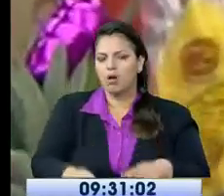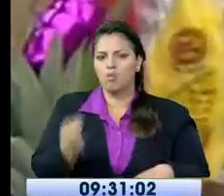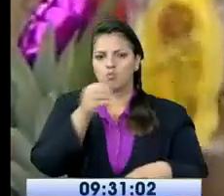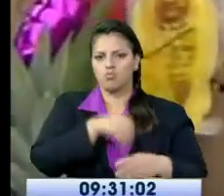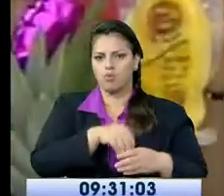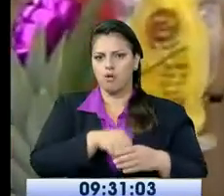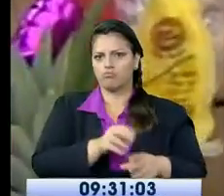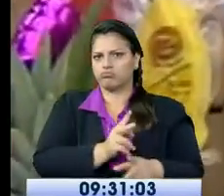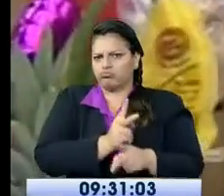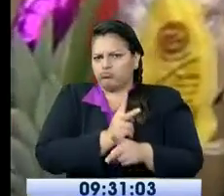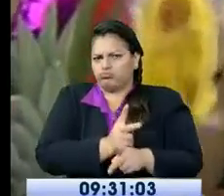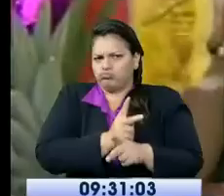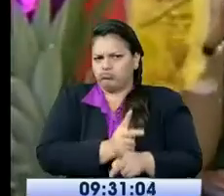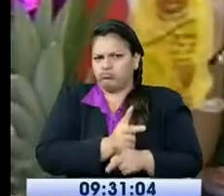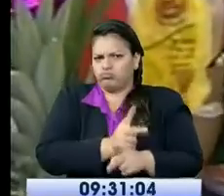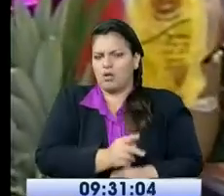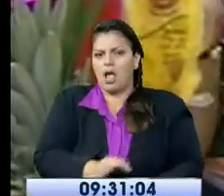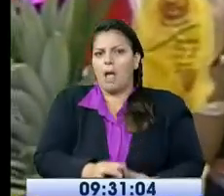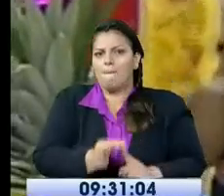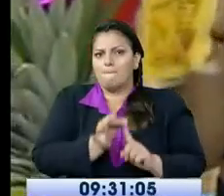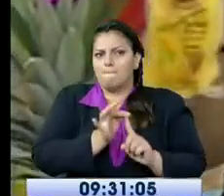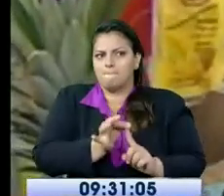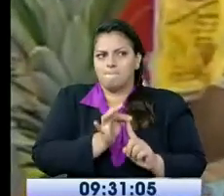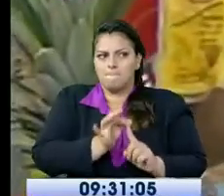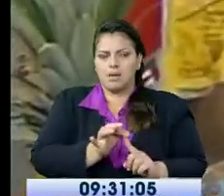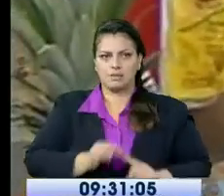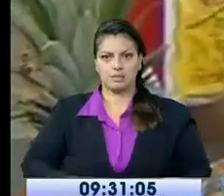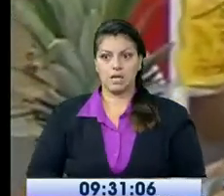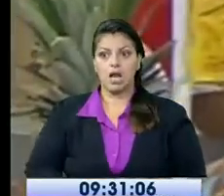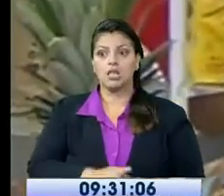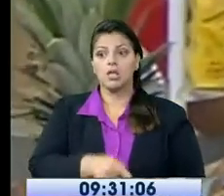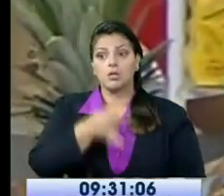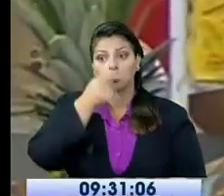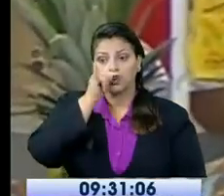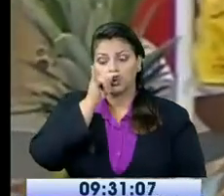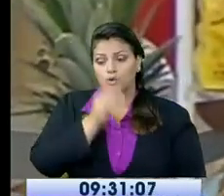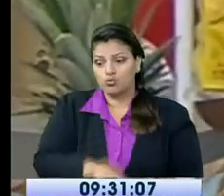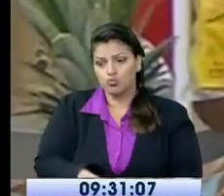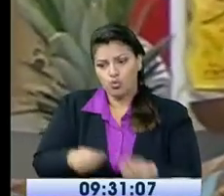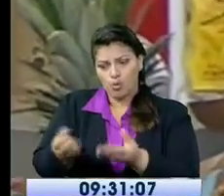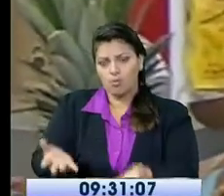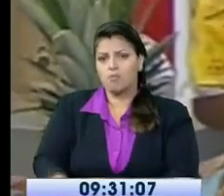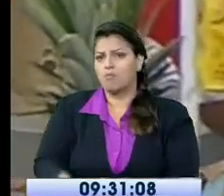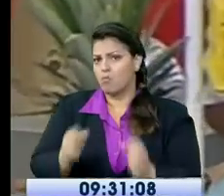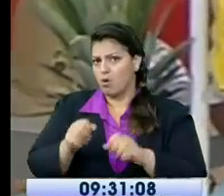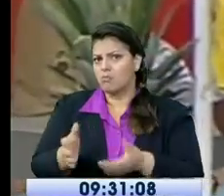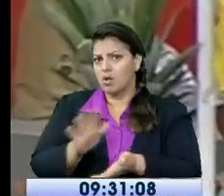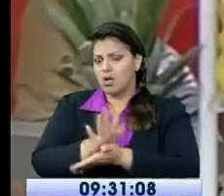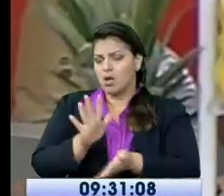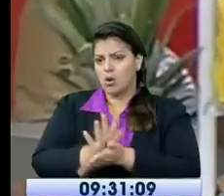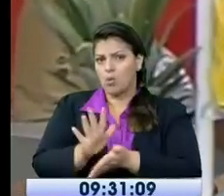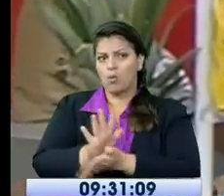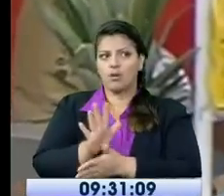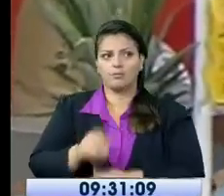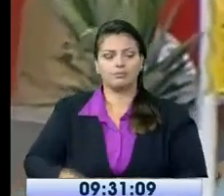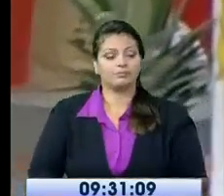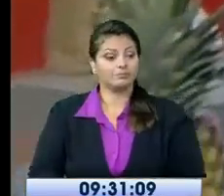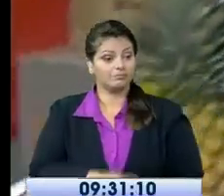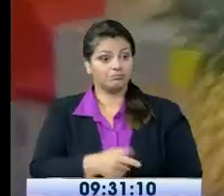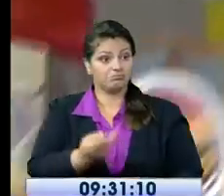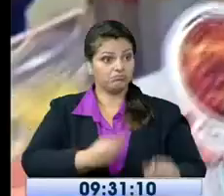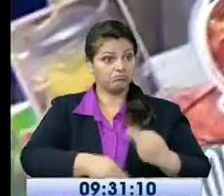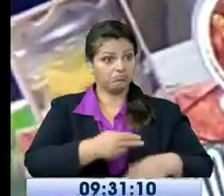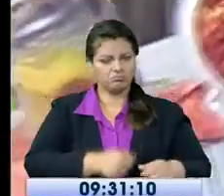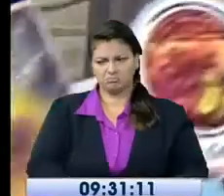también aquí, empacaditas al vacío, sin preservantes. Nada. ¿Cómo les ha ido en esas ferias a usted? Excelente, muy bien. Uh-huh. ¡Qué bueno! Miren...